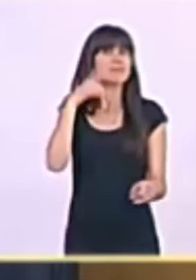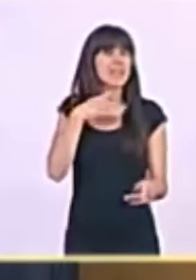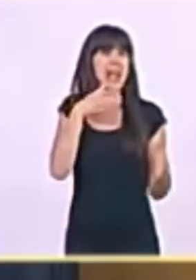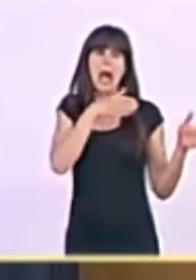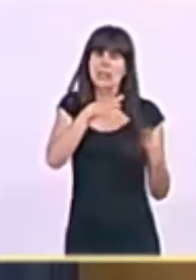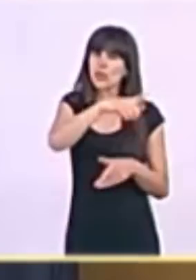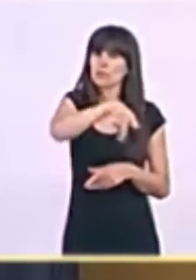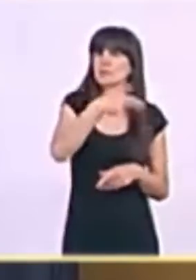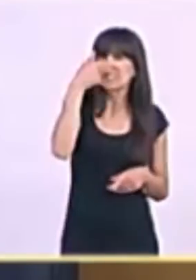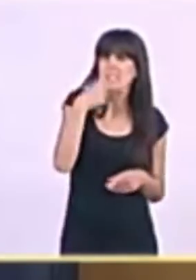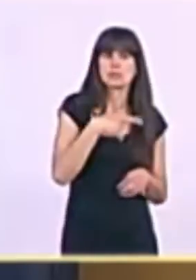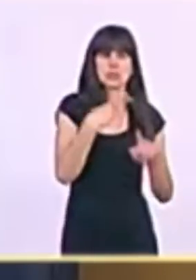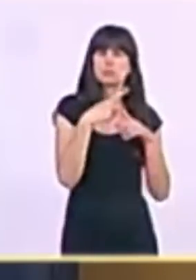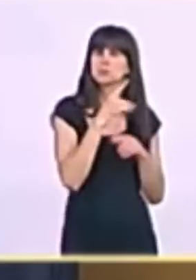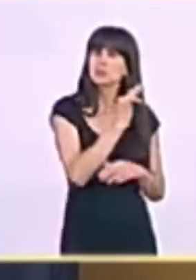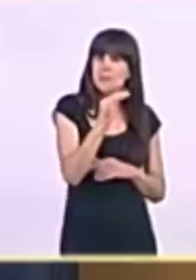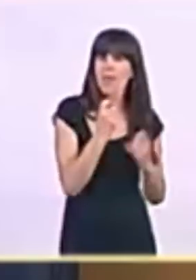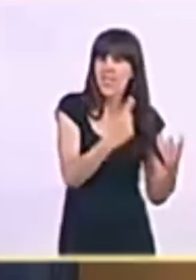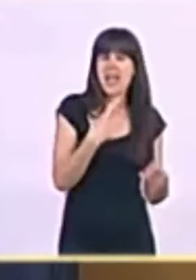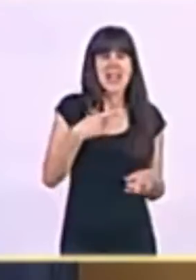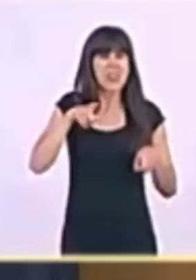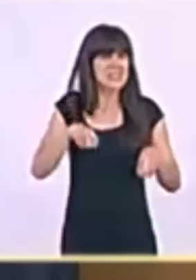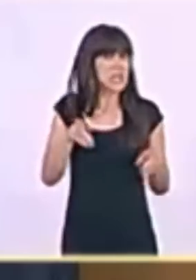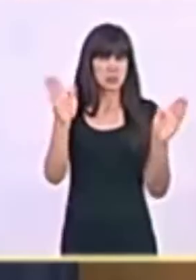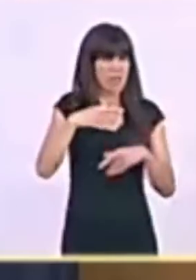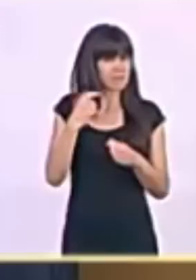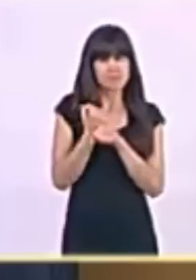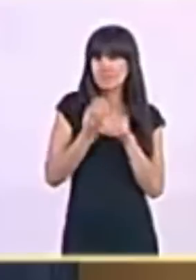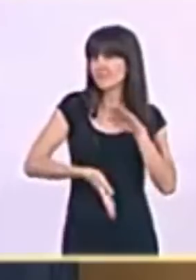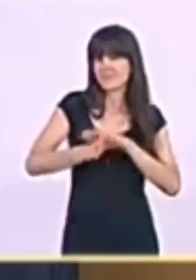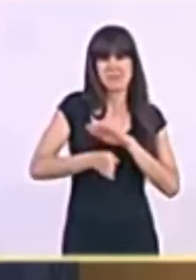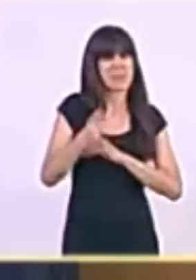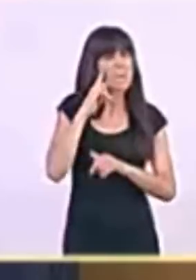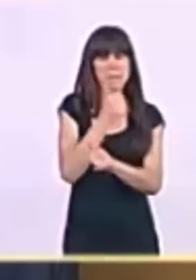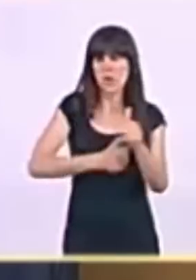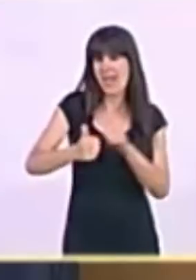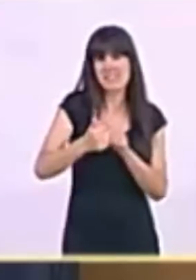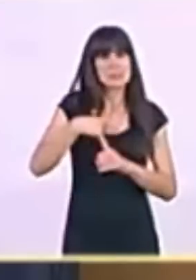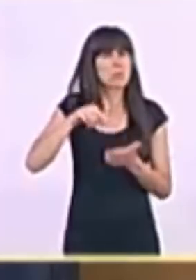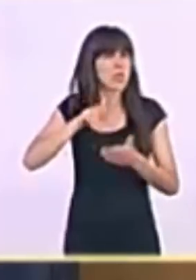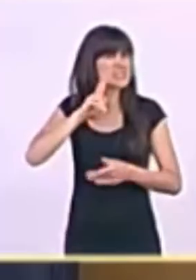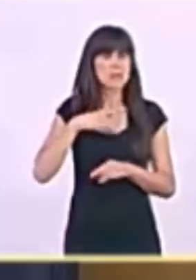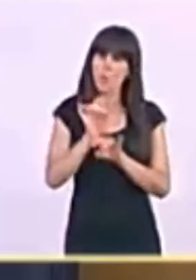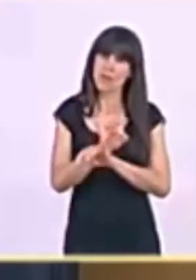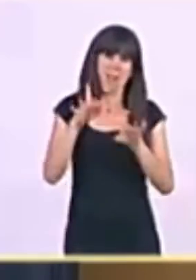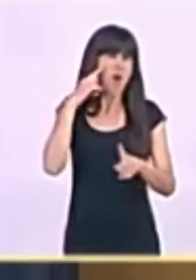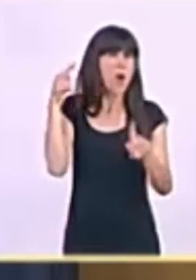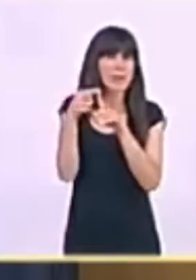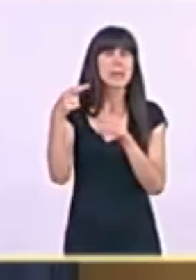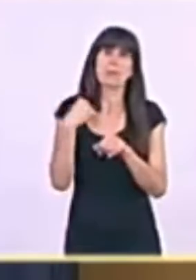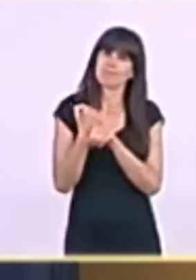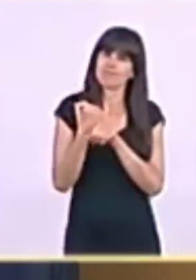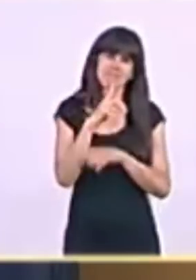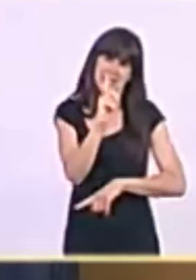claras sus prioridades, su visión y trabaja para lograr esos objetivos que son buenos para España y buenos para Europa, contribuyendo